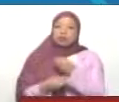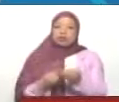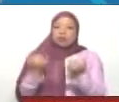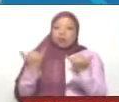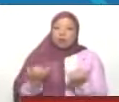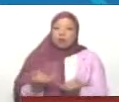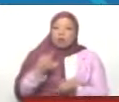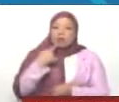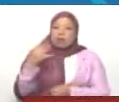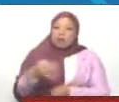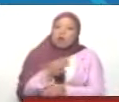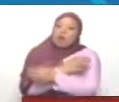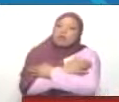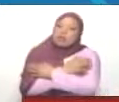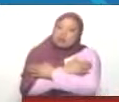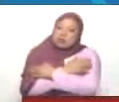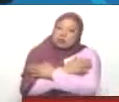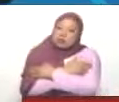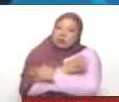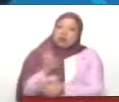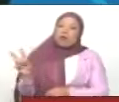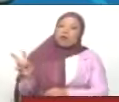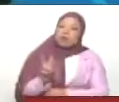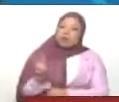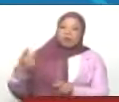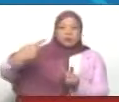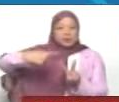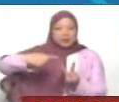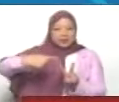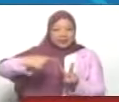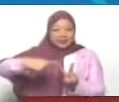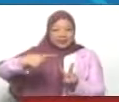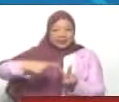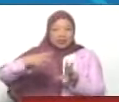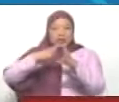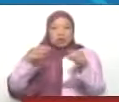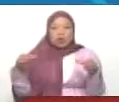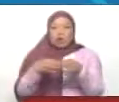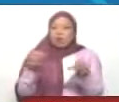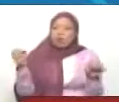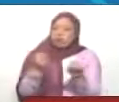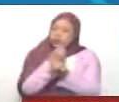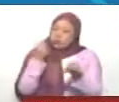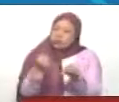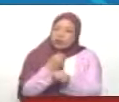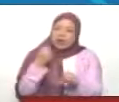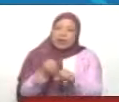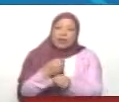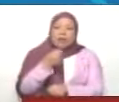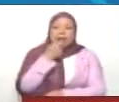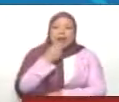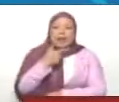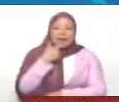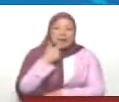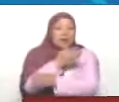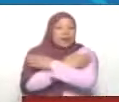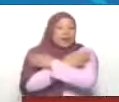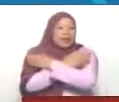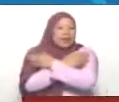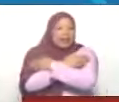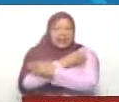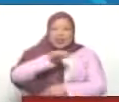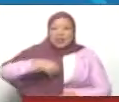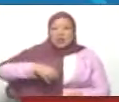operativo, de verdad, felicito a Venezolana de Televisión, a todo su equipo, trabajadores, trabajadoras, en todas las